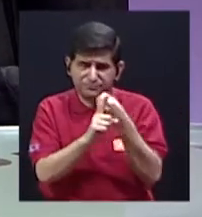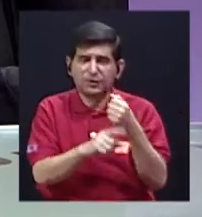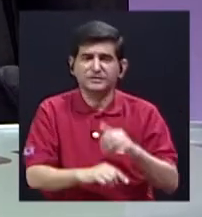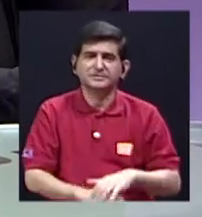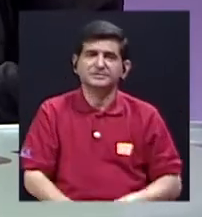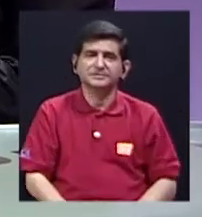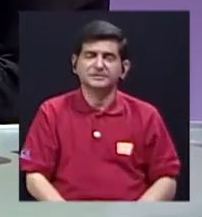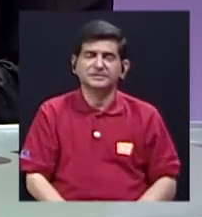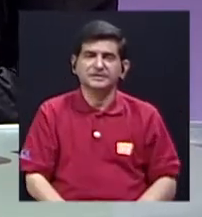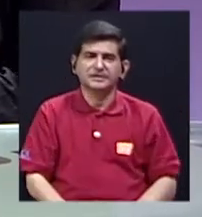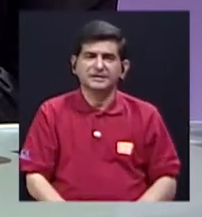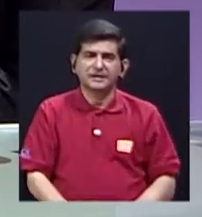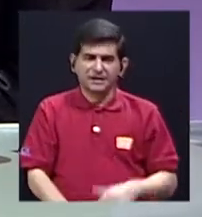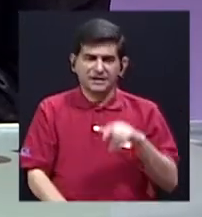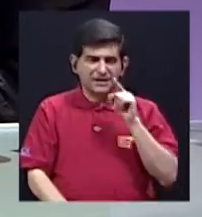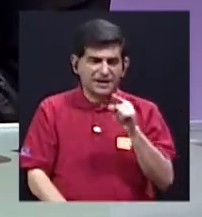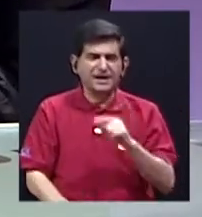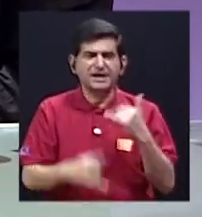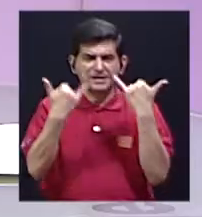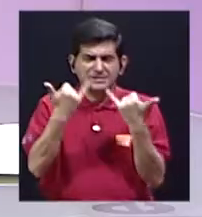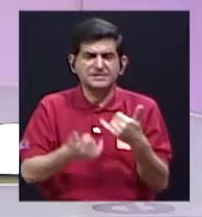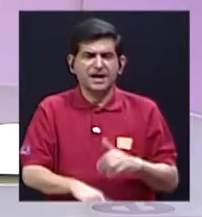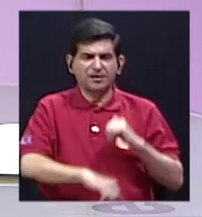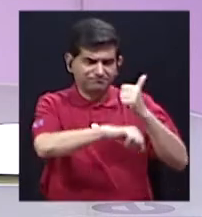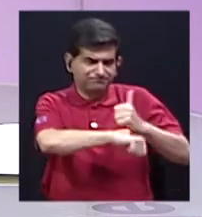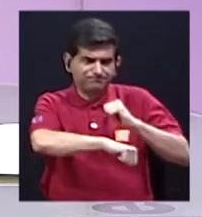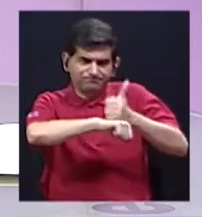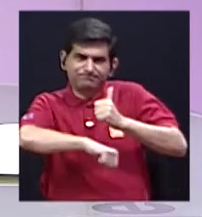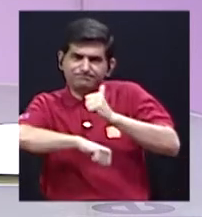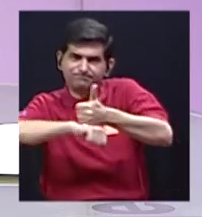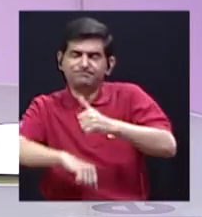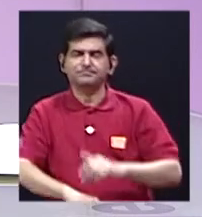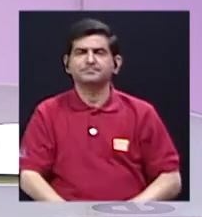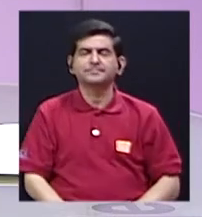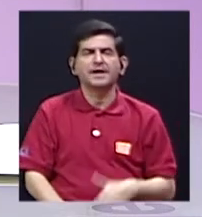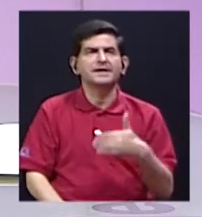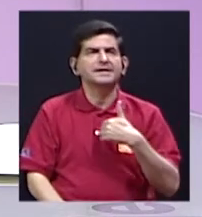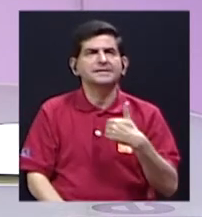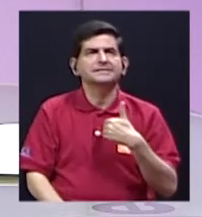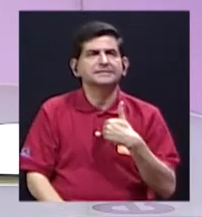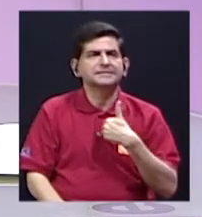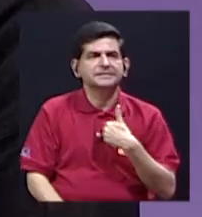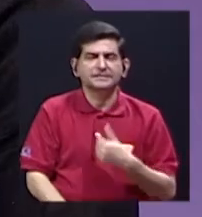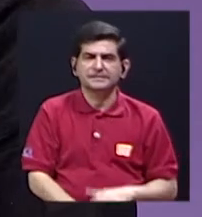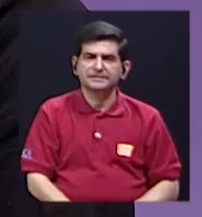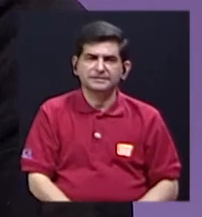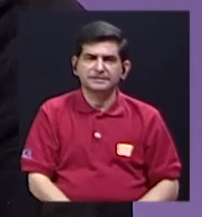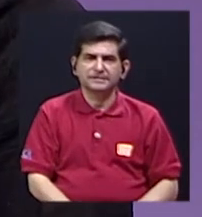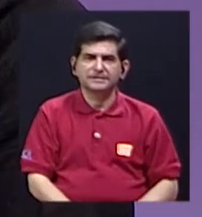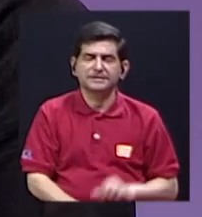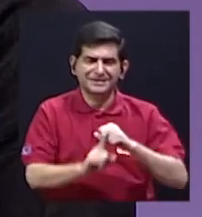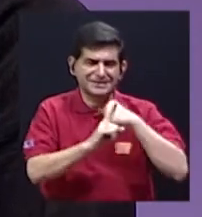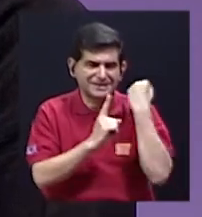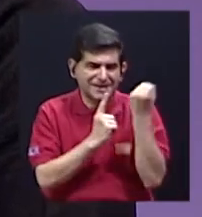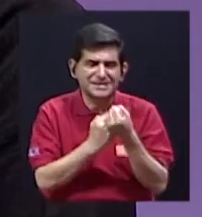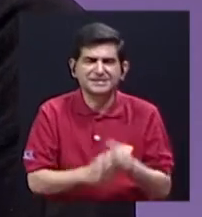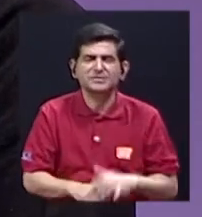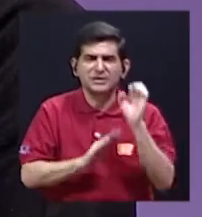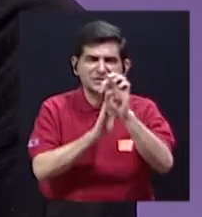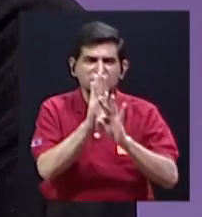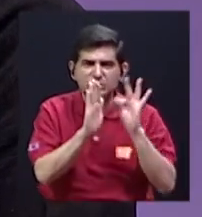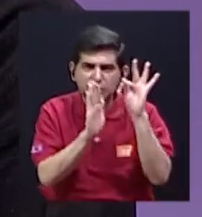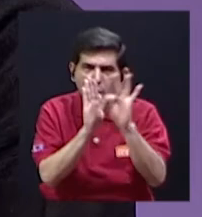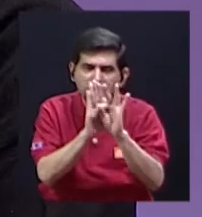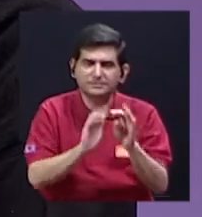ya está estado ha venido a venido planteando hay un hay todo esto de los estereotipos